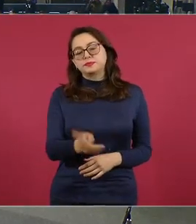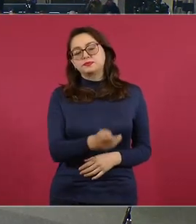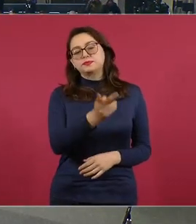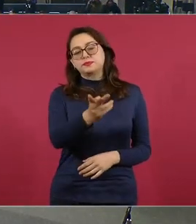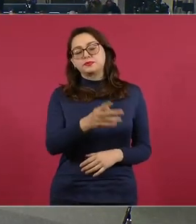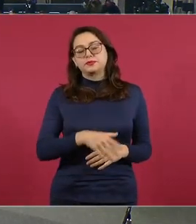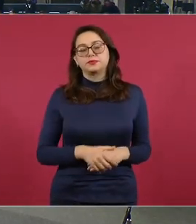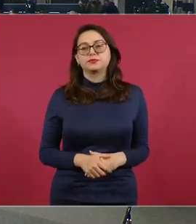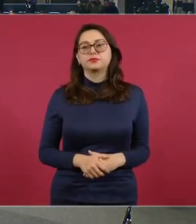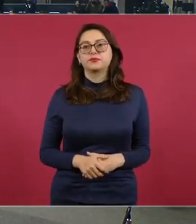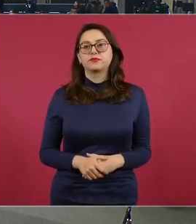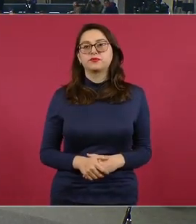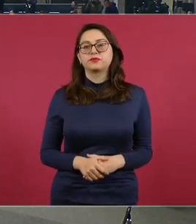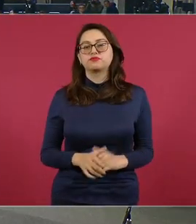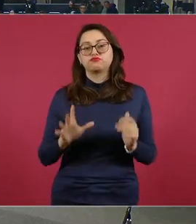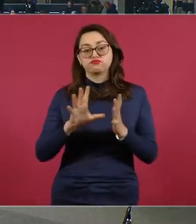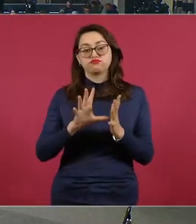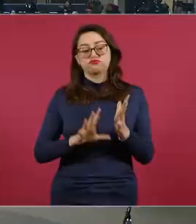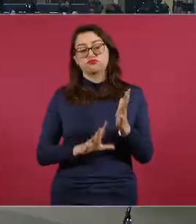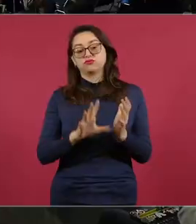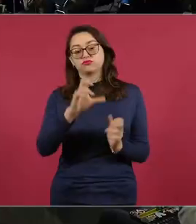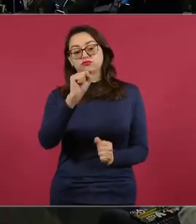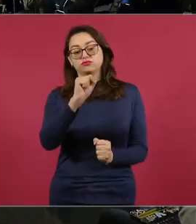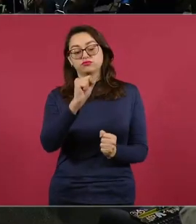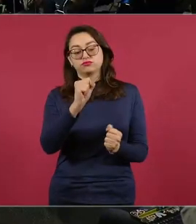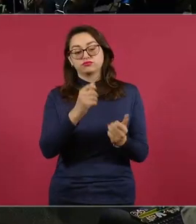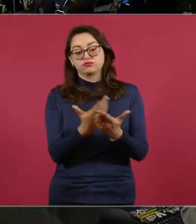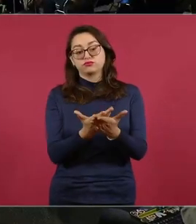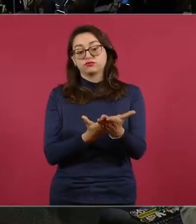reformas constitucionales y que estamos a